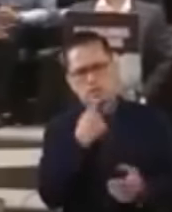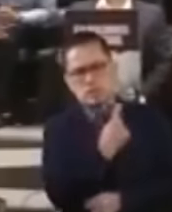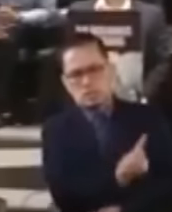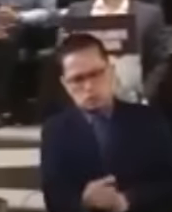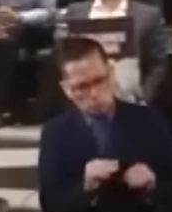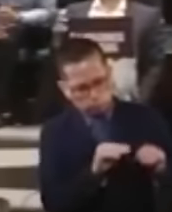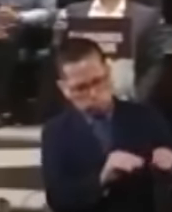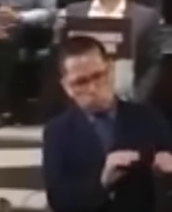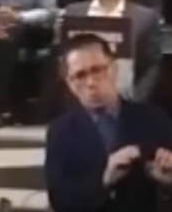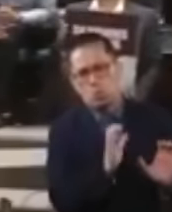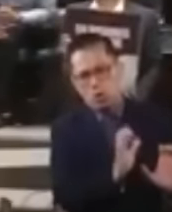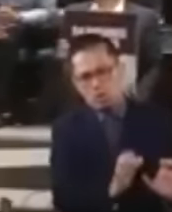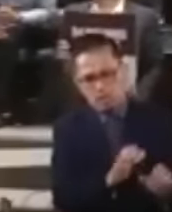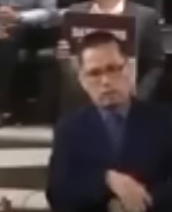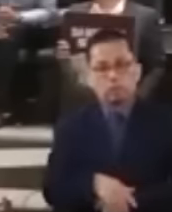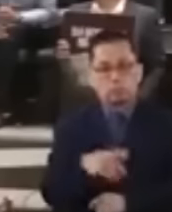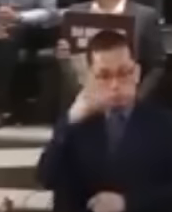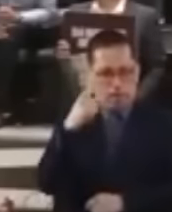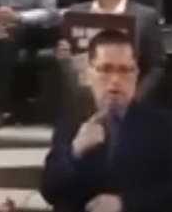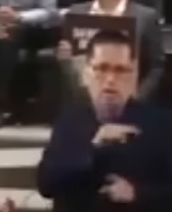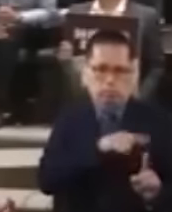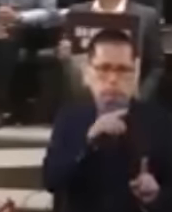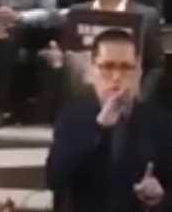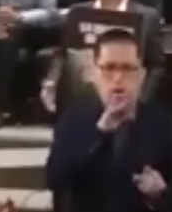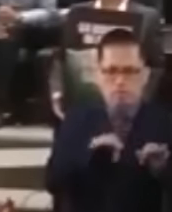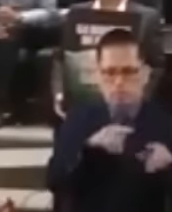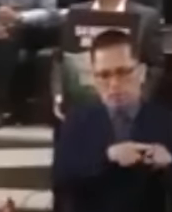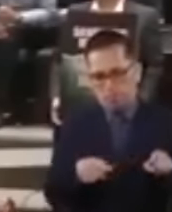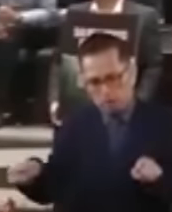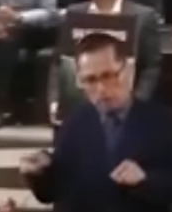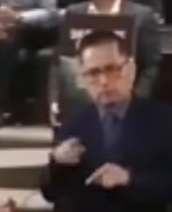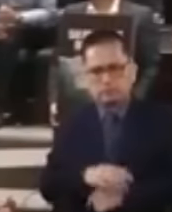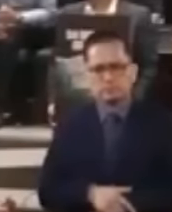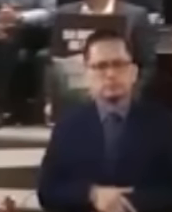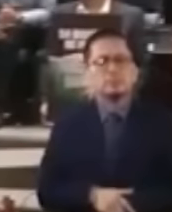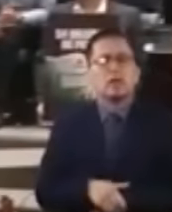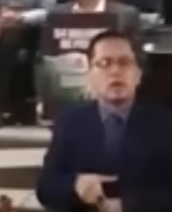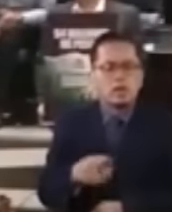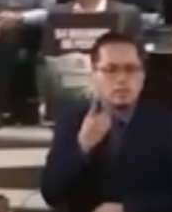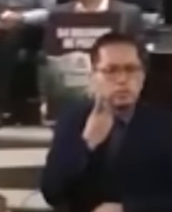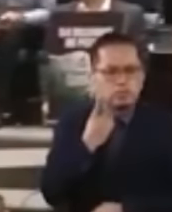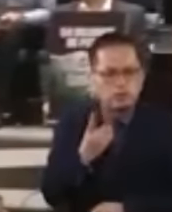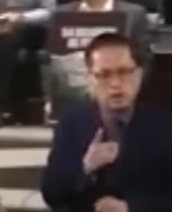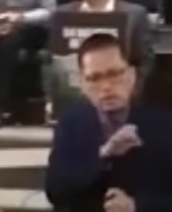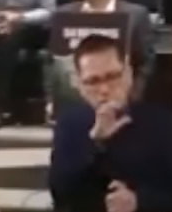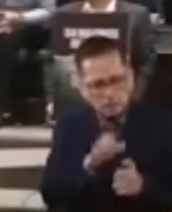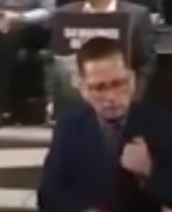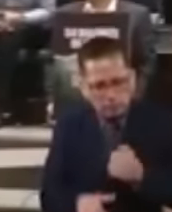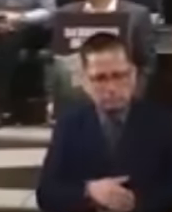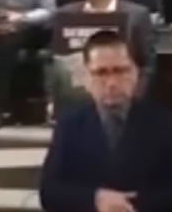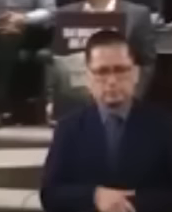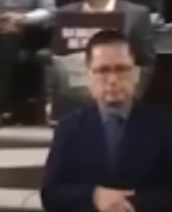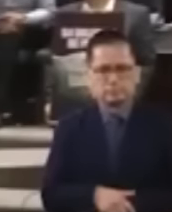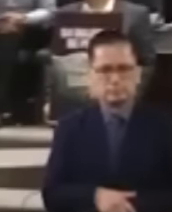infantiles para las mujeres que quieren trabajar. Diputada. México poder desarrollarse. Concluya, Por diputada.